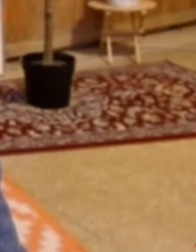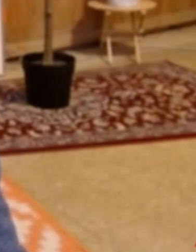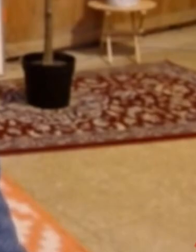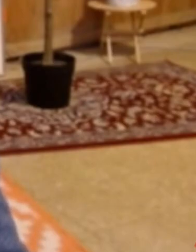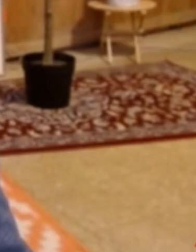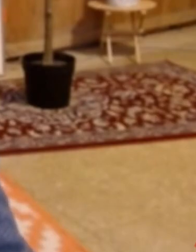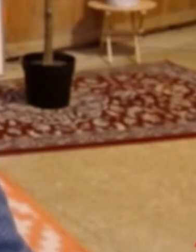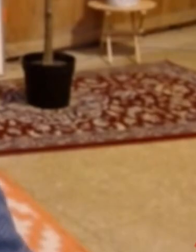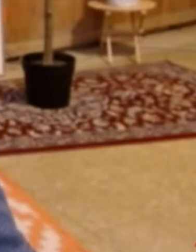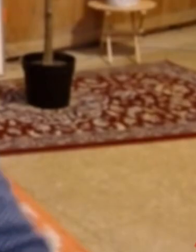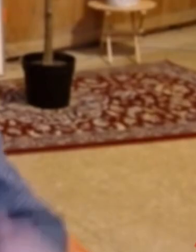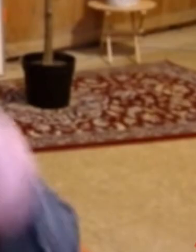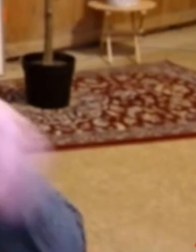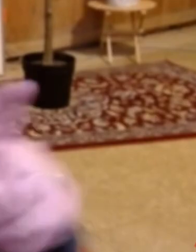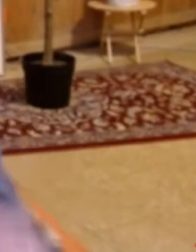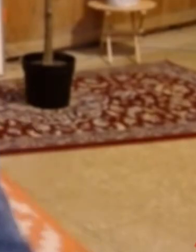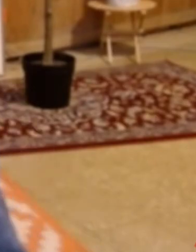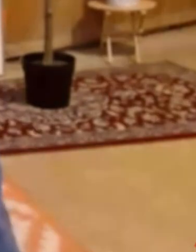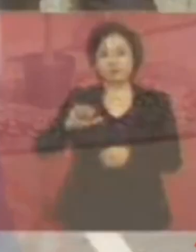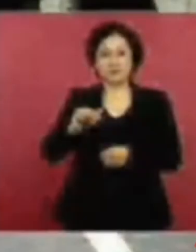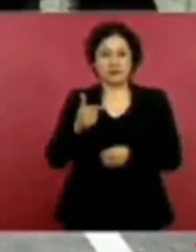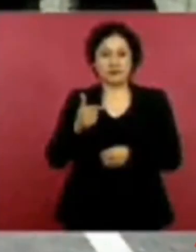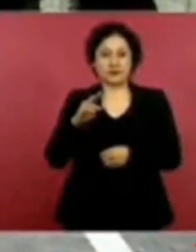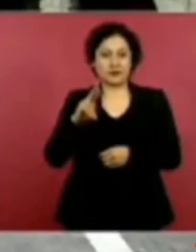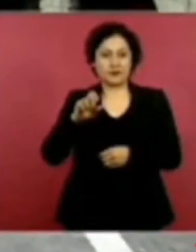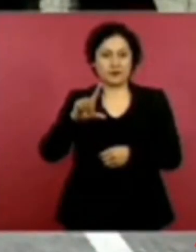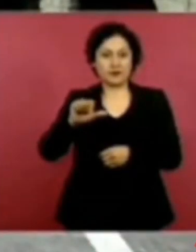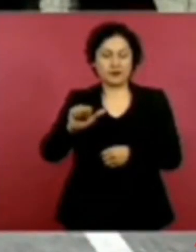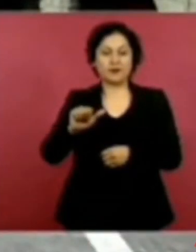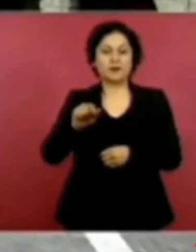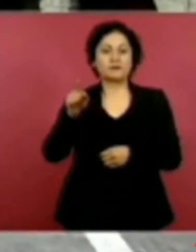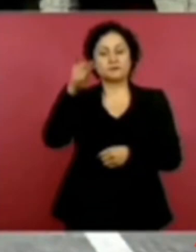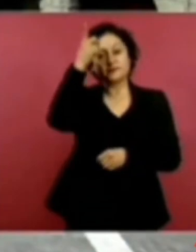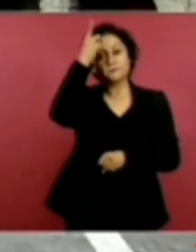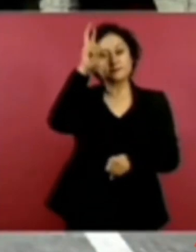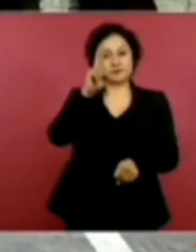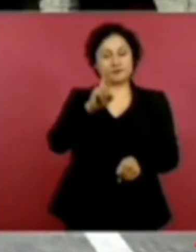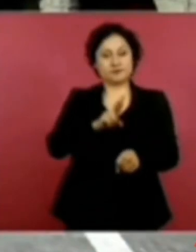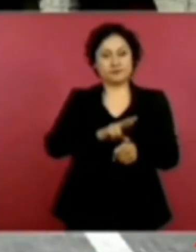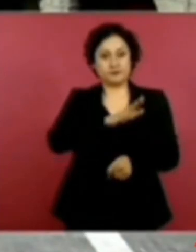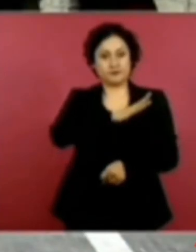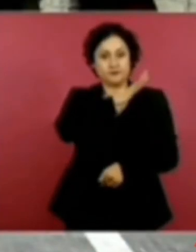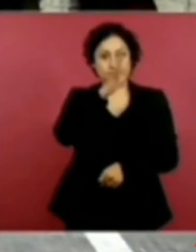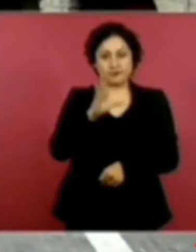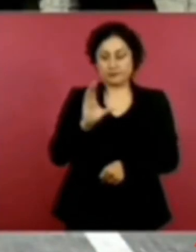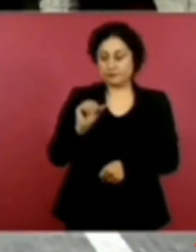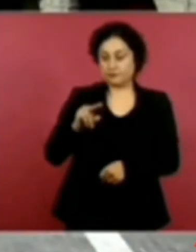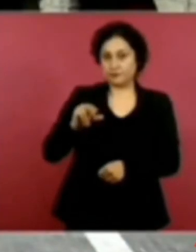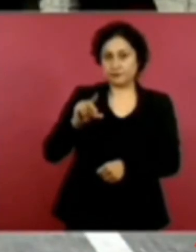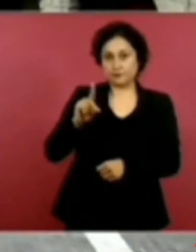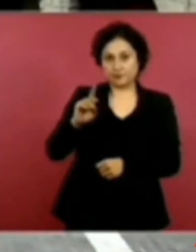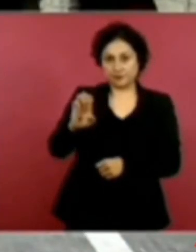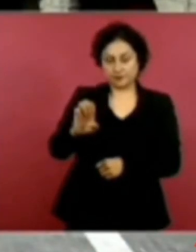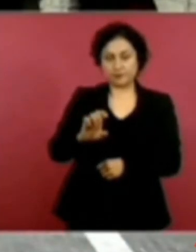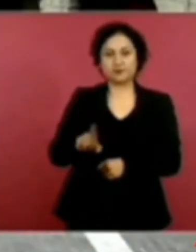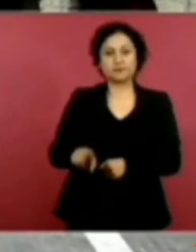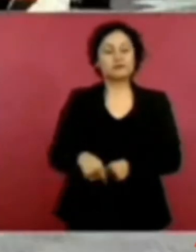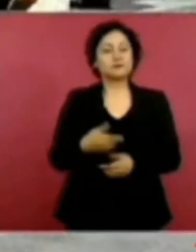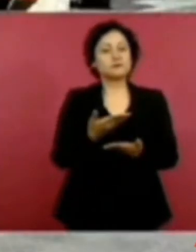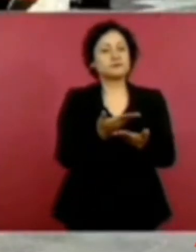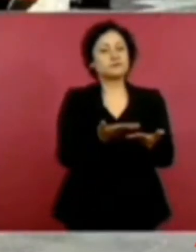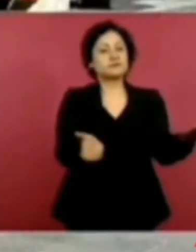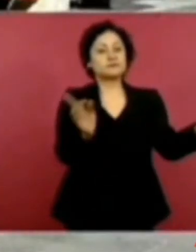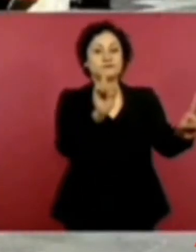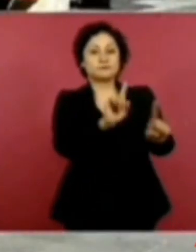Santiago 2023. Hasta allá nos enlazamos en estos momentos. De CONADE, atletas